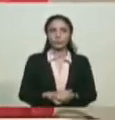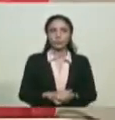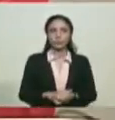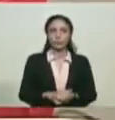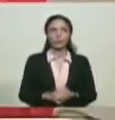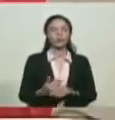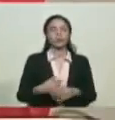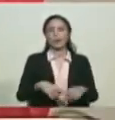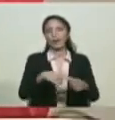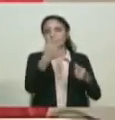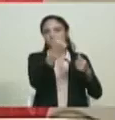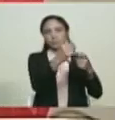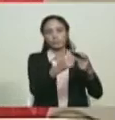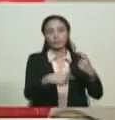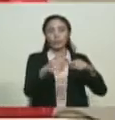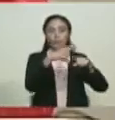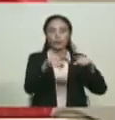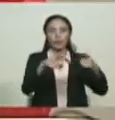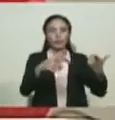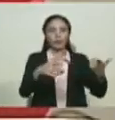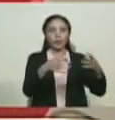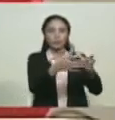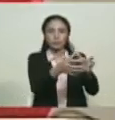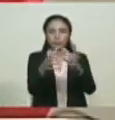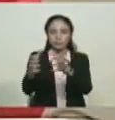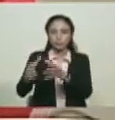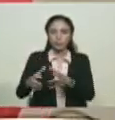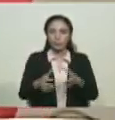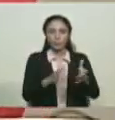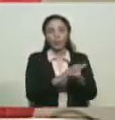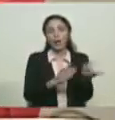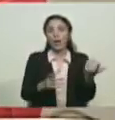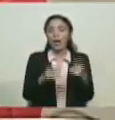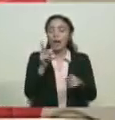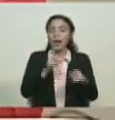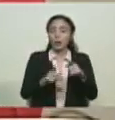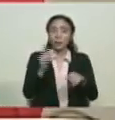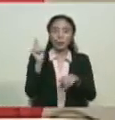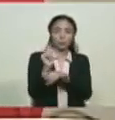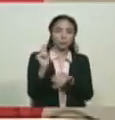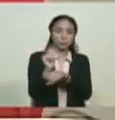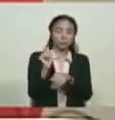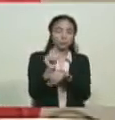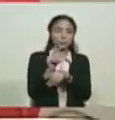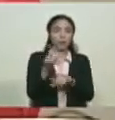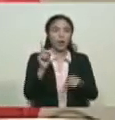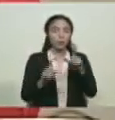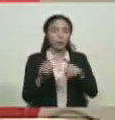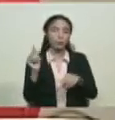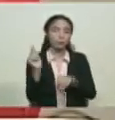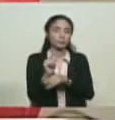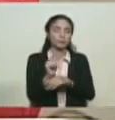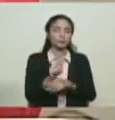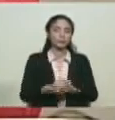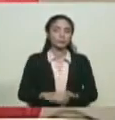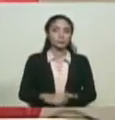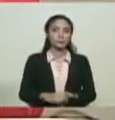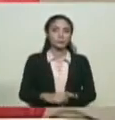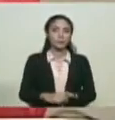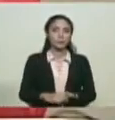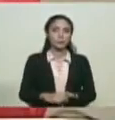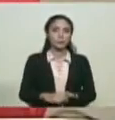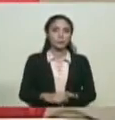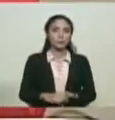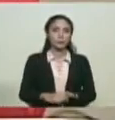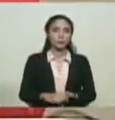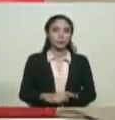ocasión cada ocasión uno de los reclamos quizá más más seguidos en el tema es que